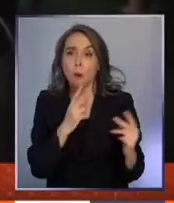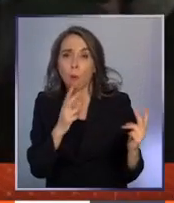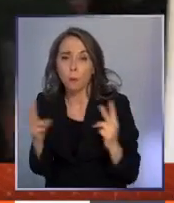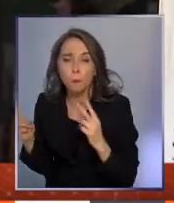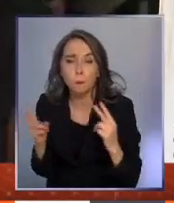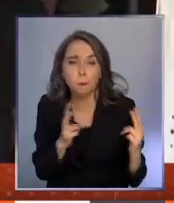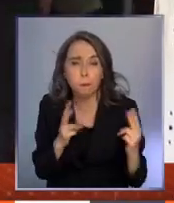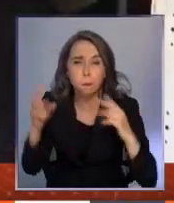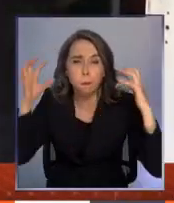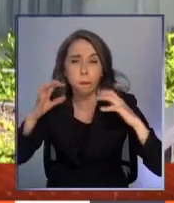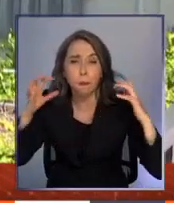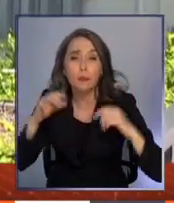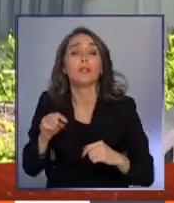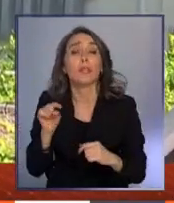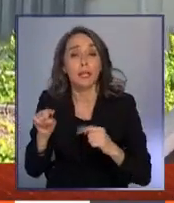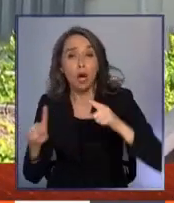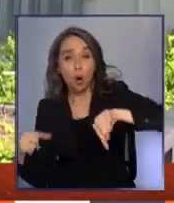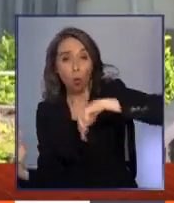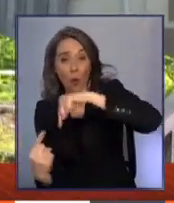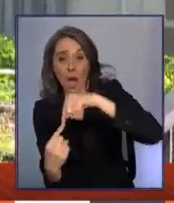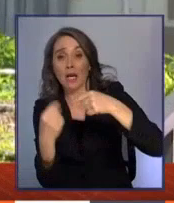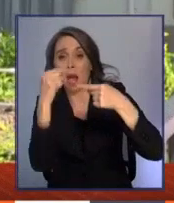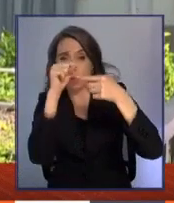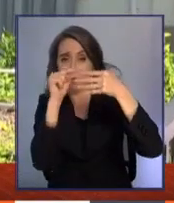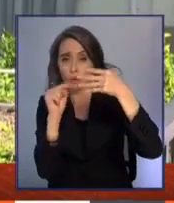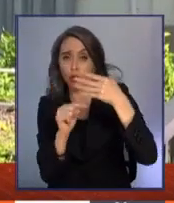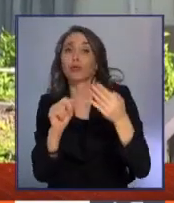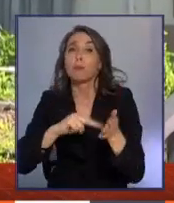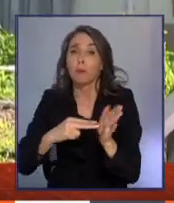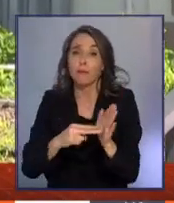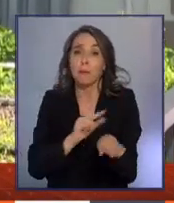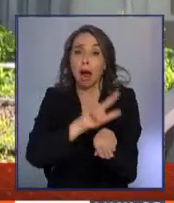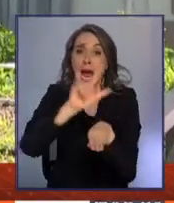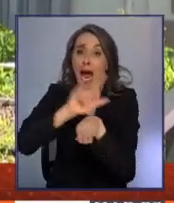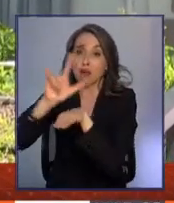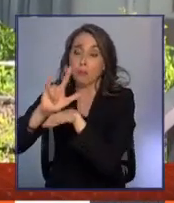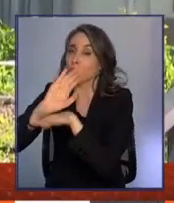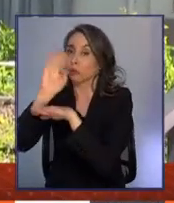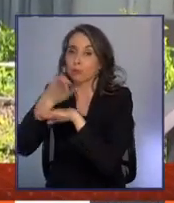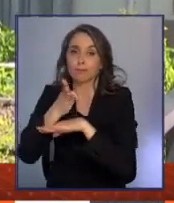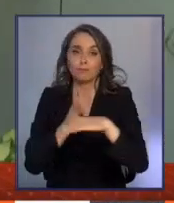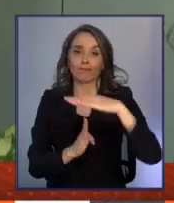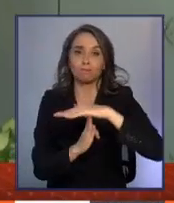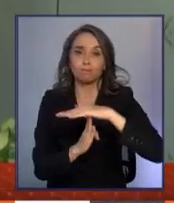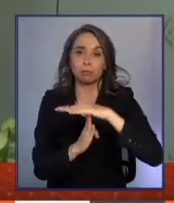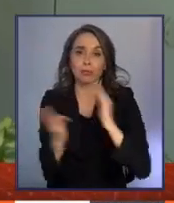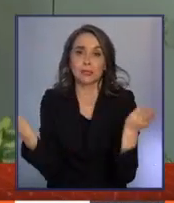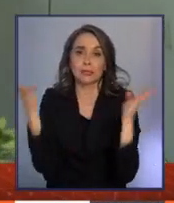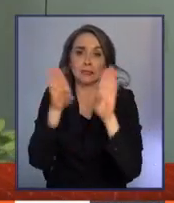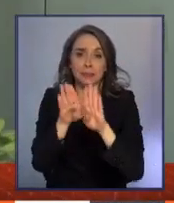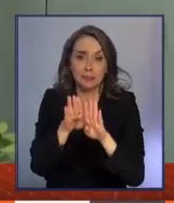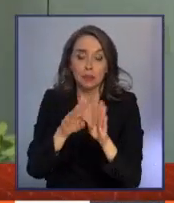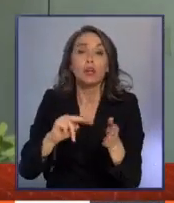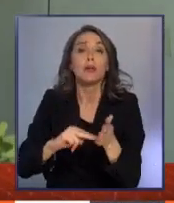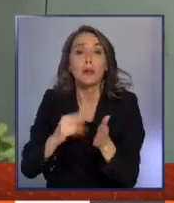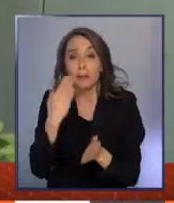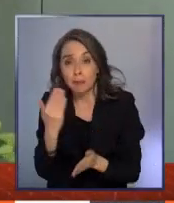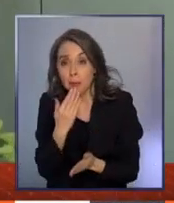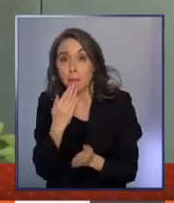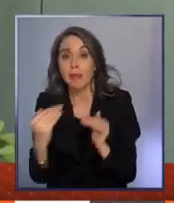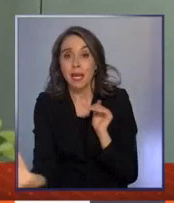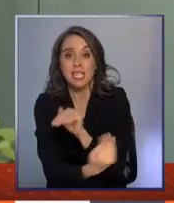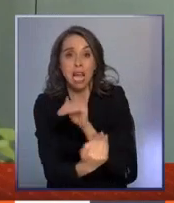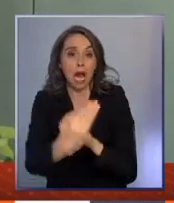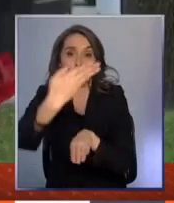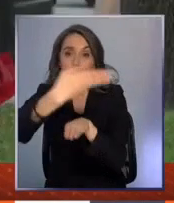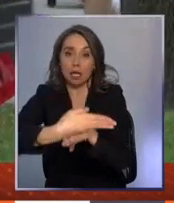El huracán ha traído diferentes problemas, entre ellos el cierre de aeropuertos y, como lo comentamos en un principio, también el cierre de carreteras.